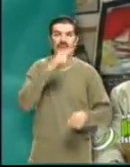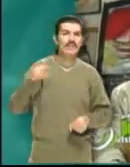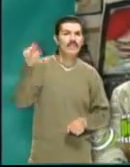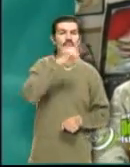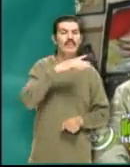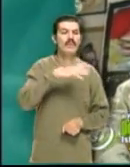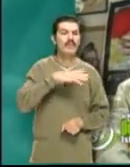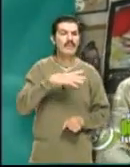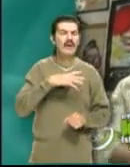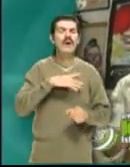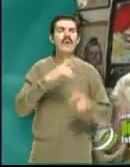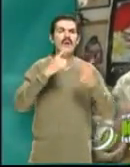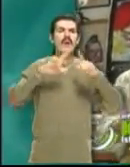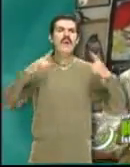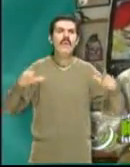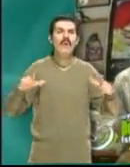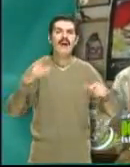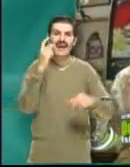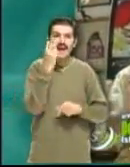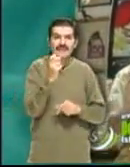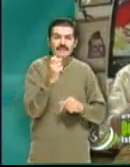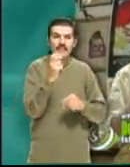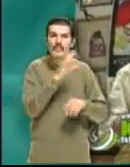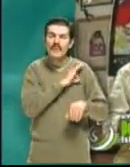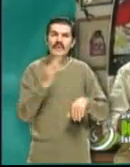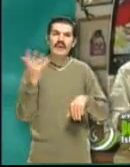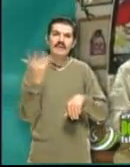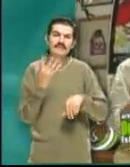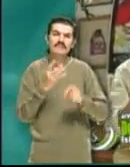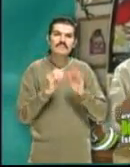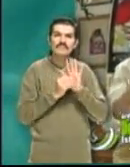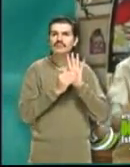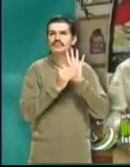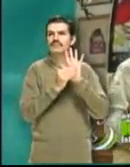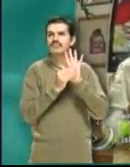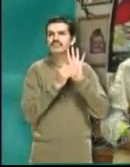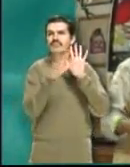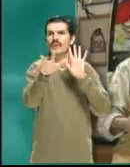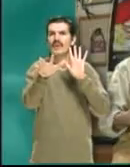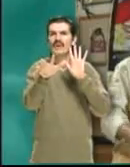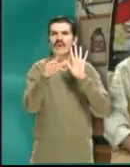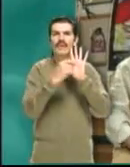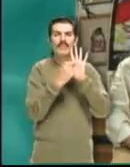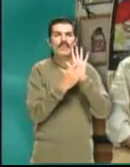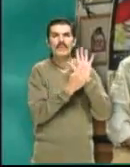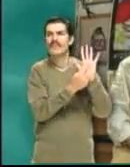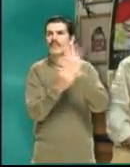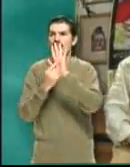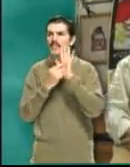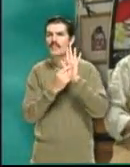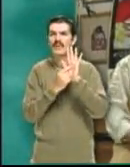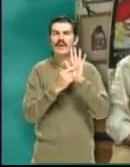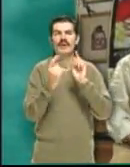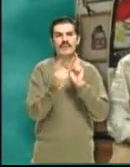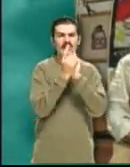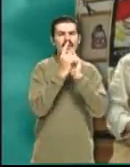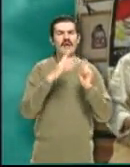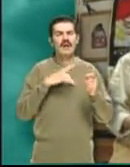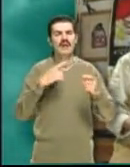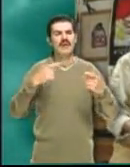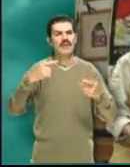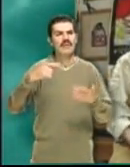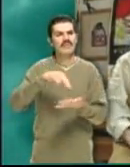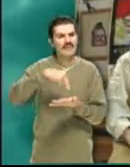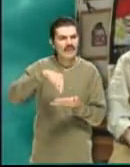que tengan un lenguaje con el cual plasmarse, con el cual proyectarse. Ajá. Dentro de